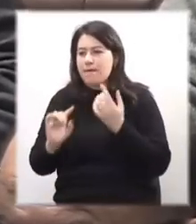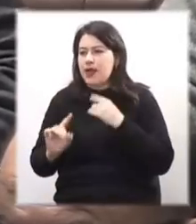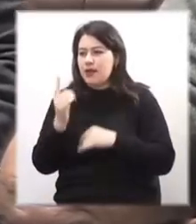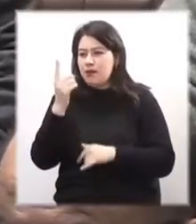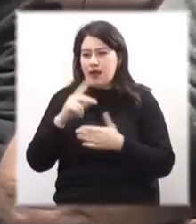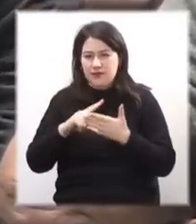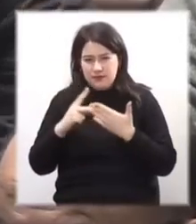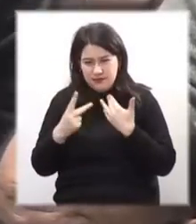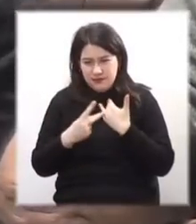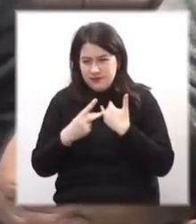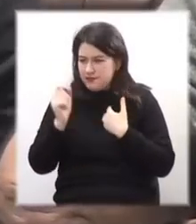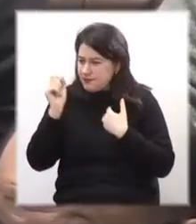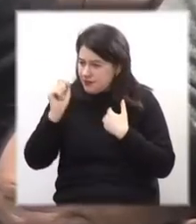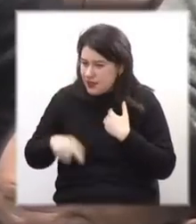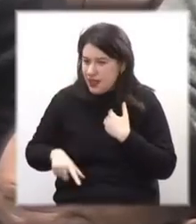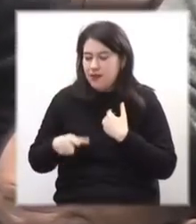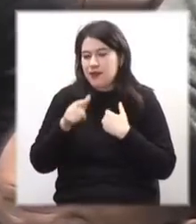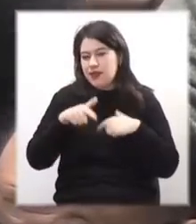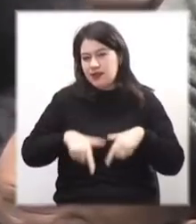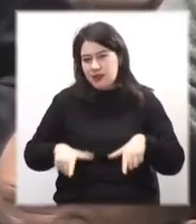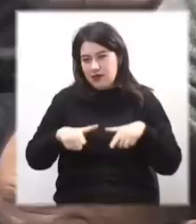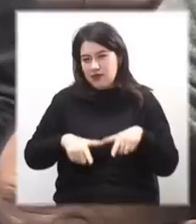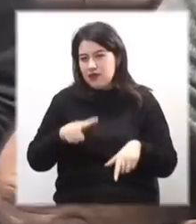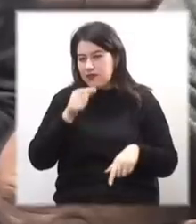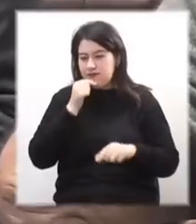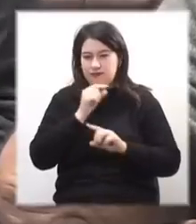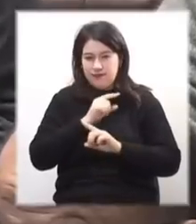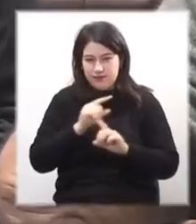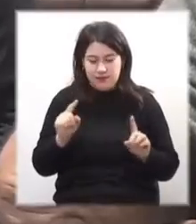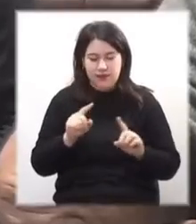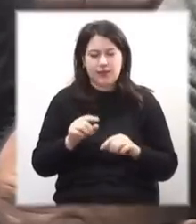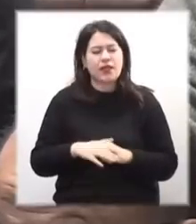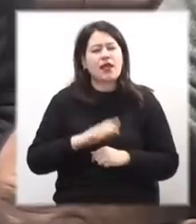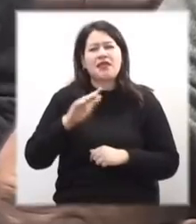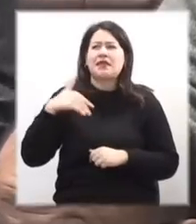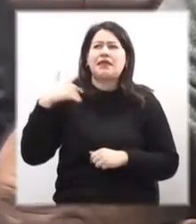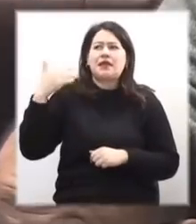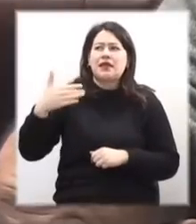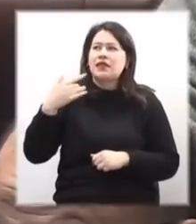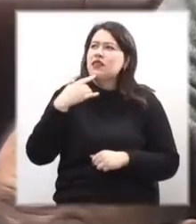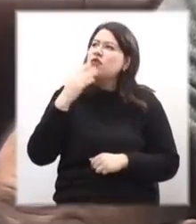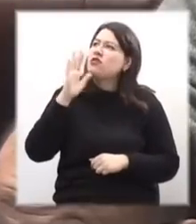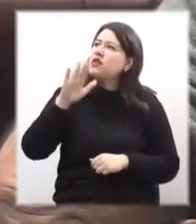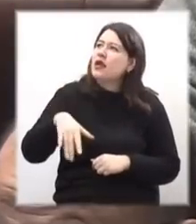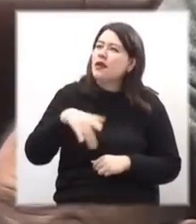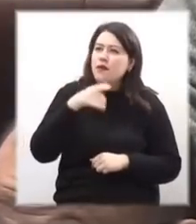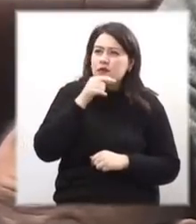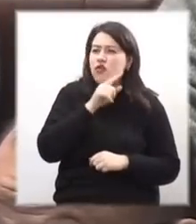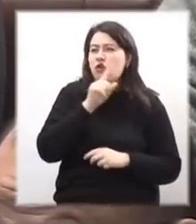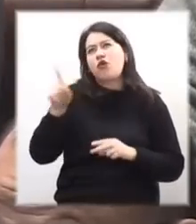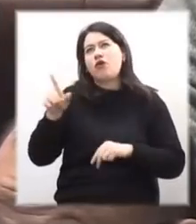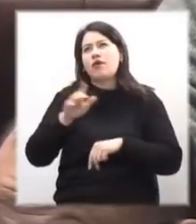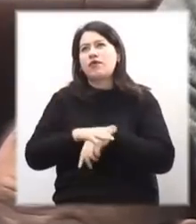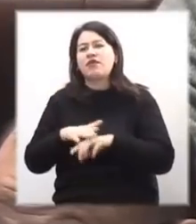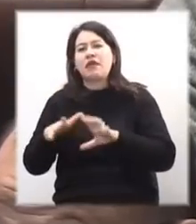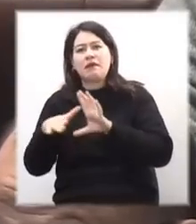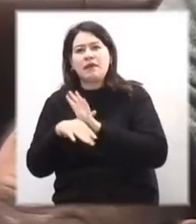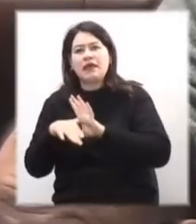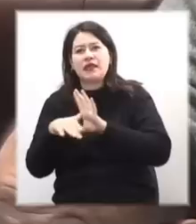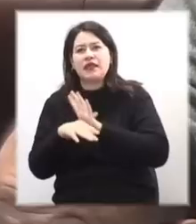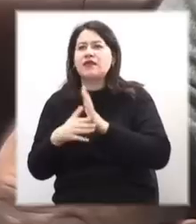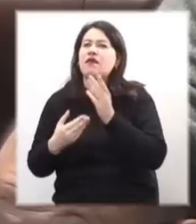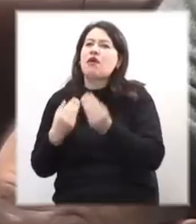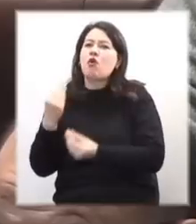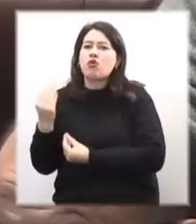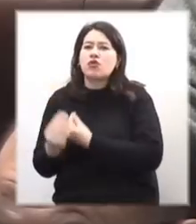de todo el Ministerio del Interior. Luego se dijo que este plan no lo ejecutaría la policía, sino que estaría a cargo del MIDES y que se